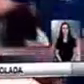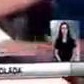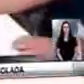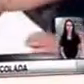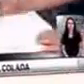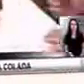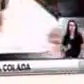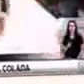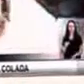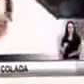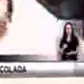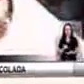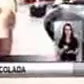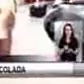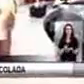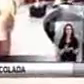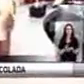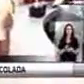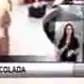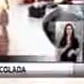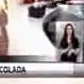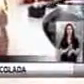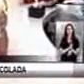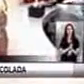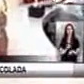Aquí tenemos un pedacito de Puerto Rico en el vaso.